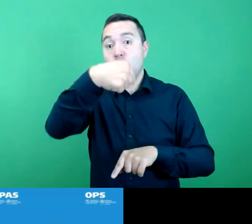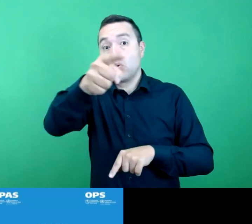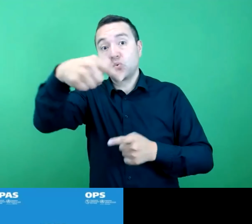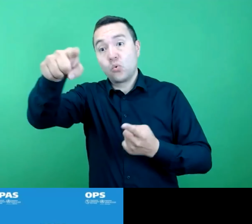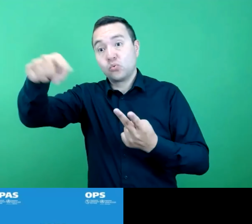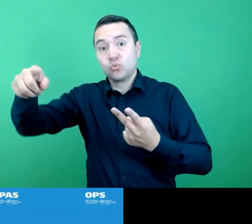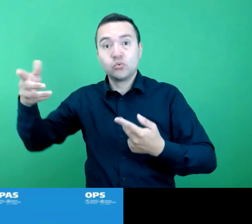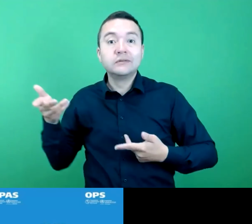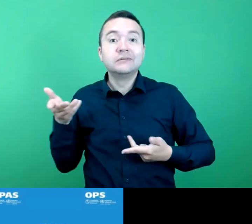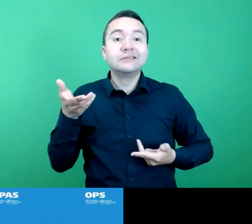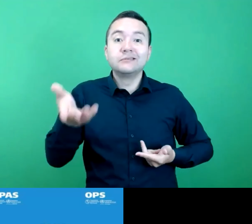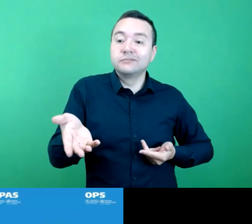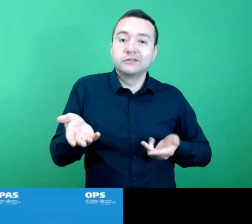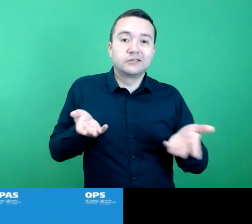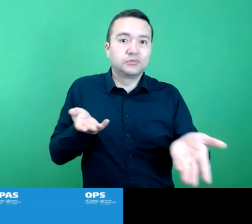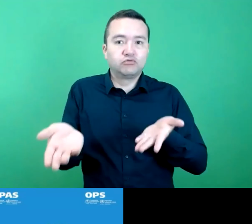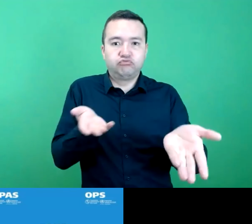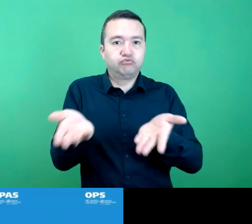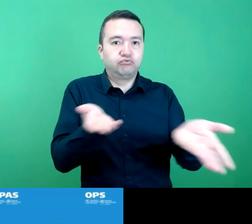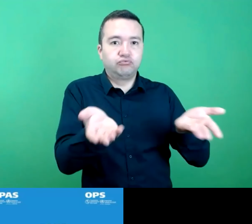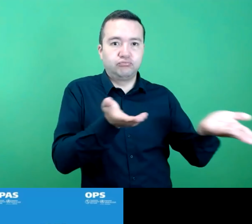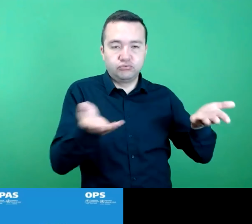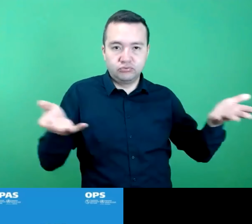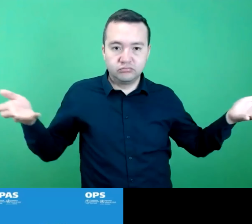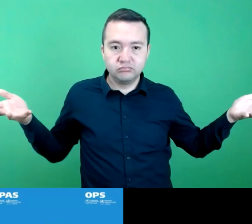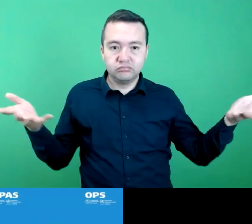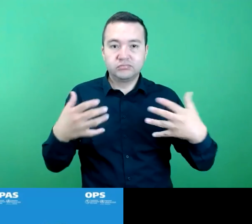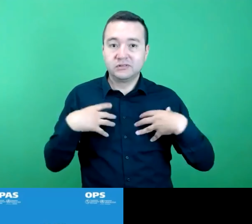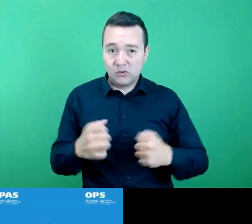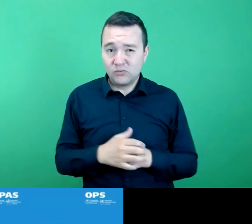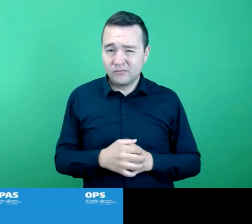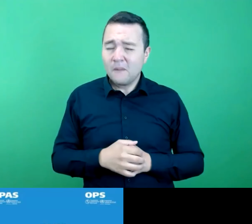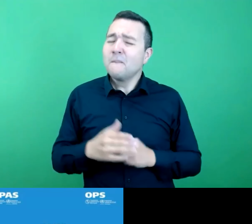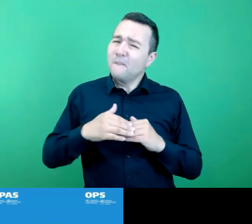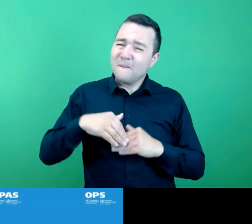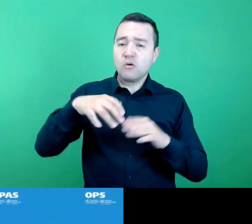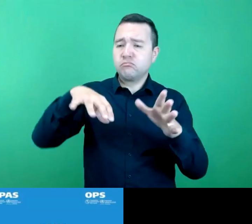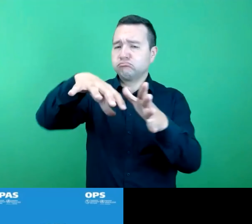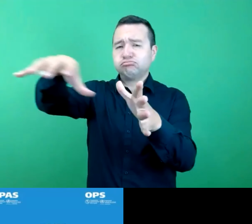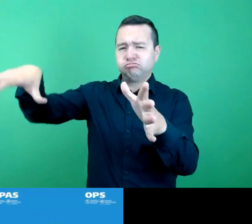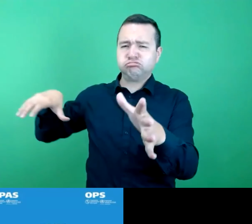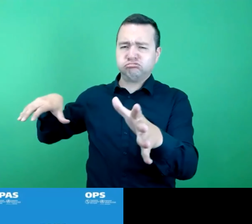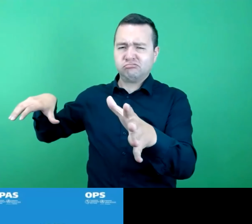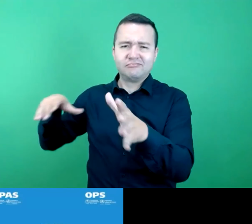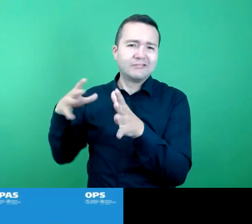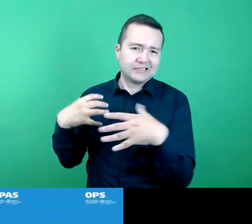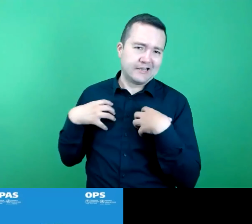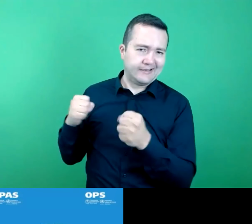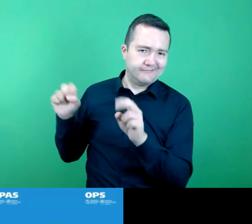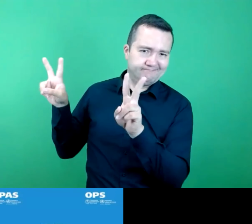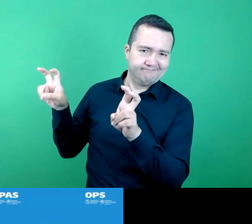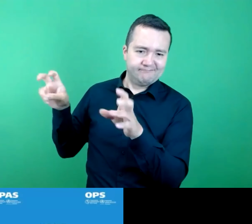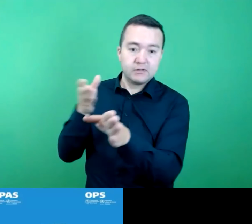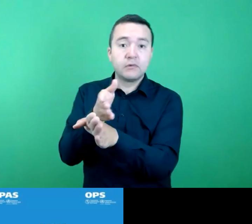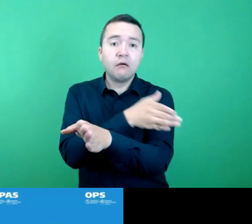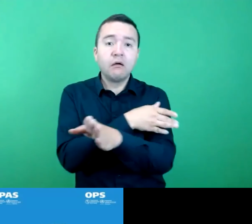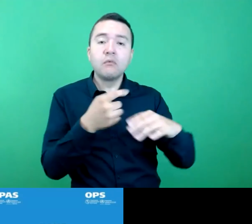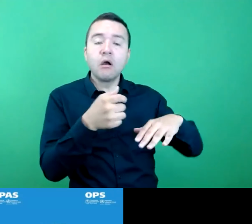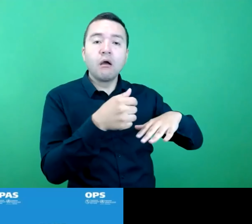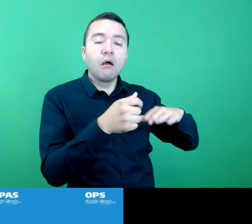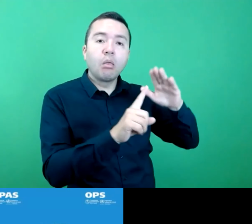a menudo en desventaja, debido a asimetrías en las relaciones de poder, en conocimiento,